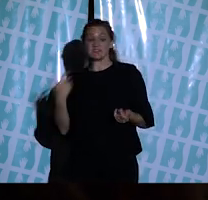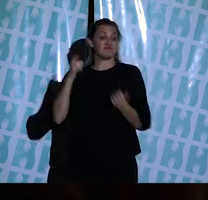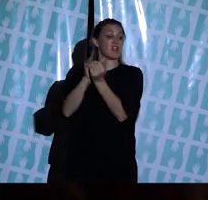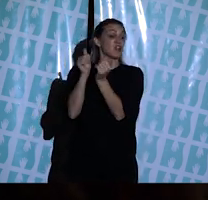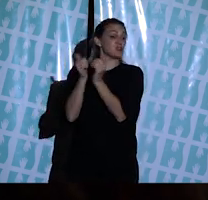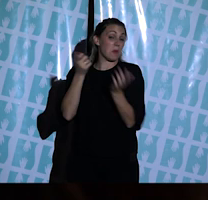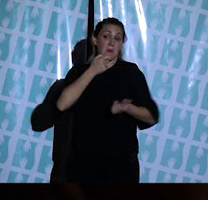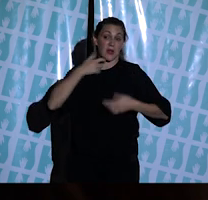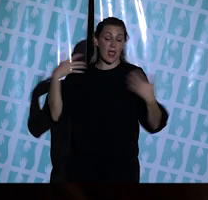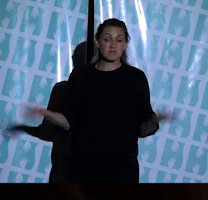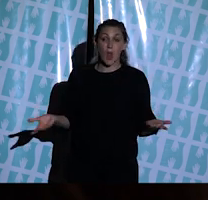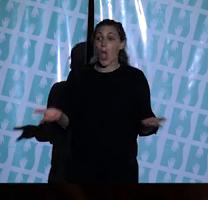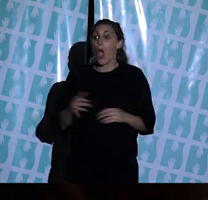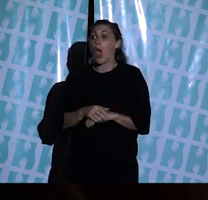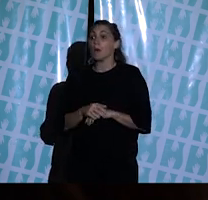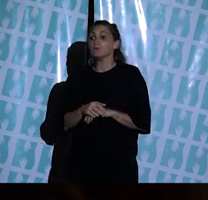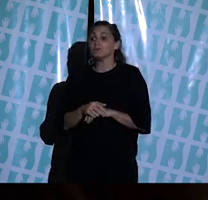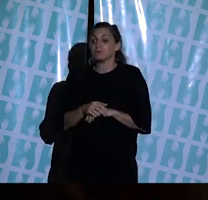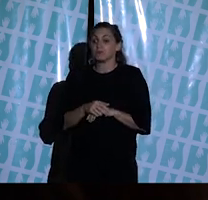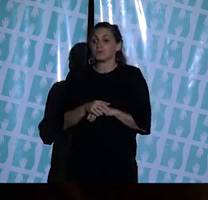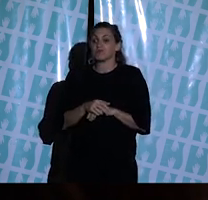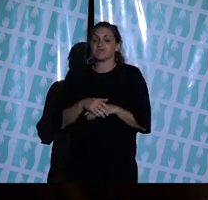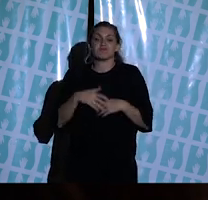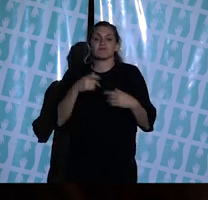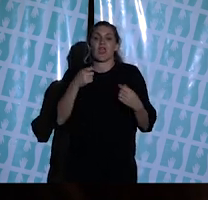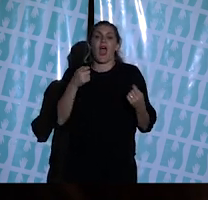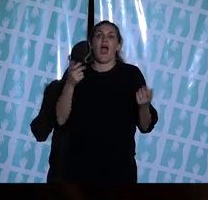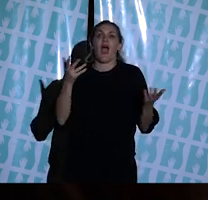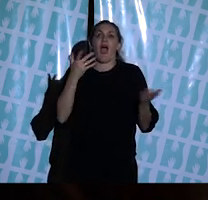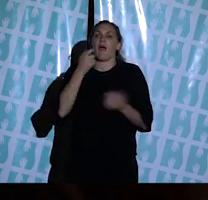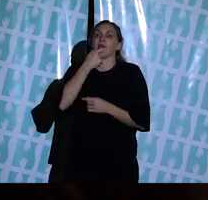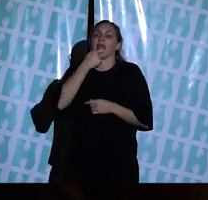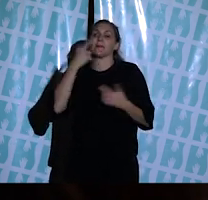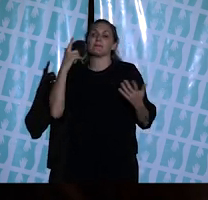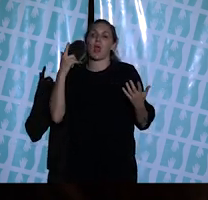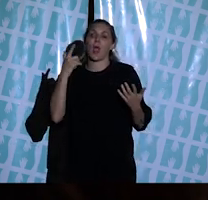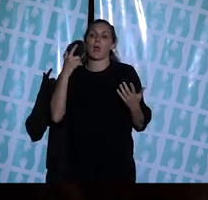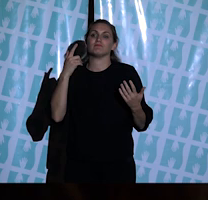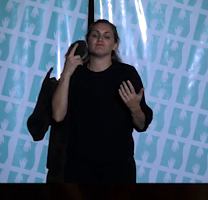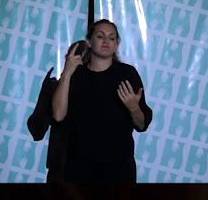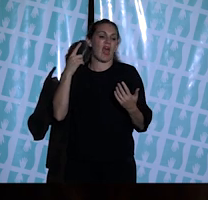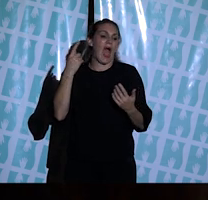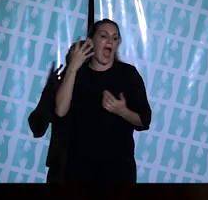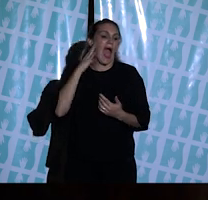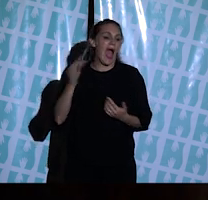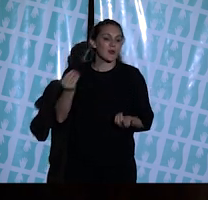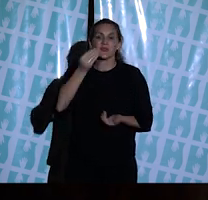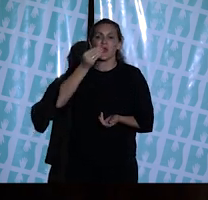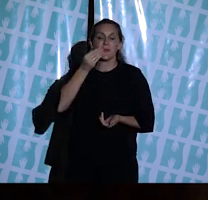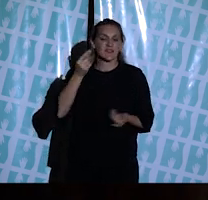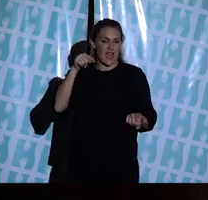sexualidad, o algo que me guste. Por ejemplo, no es casual que voy a elegir un alimento